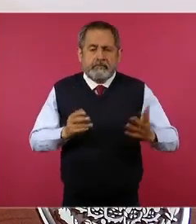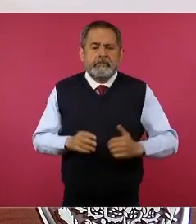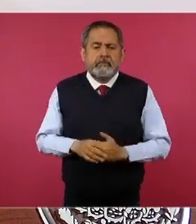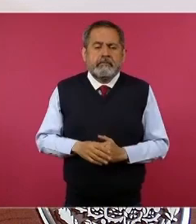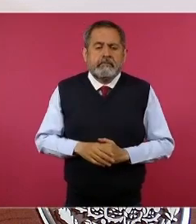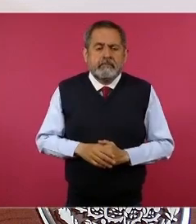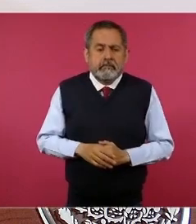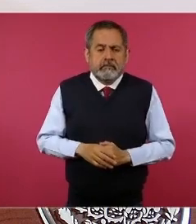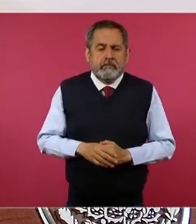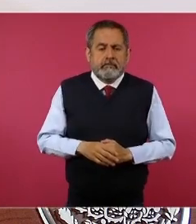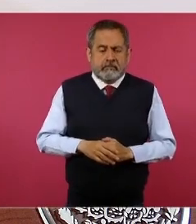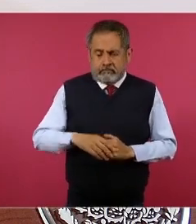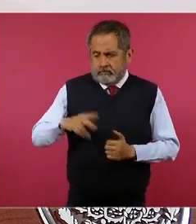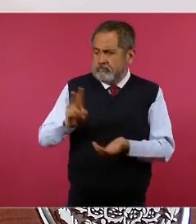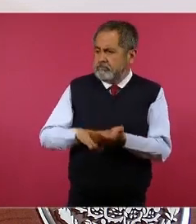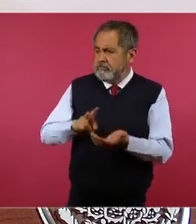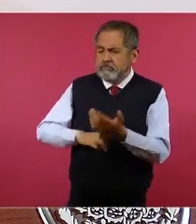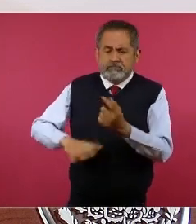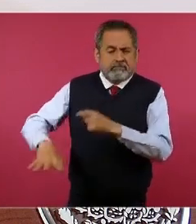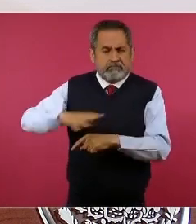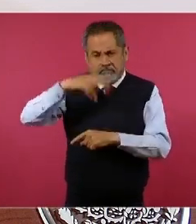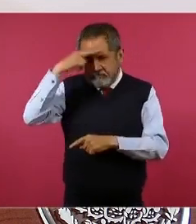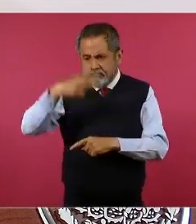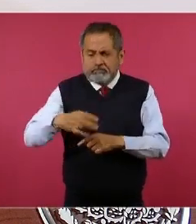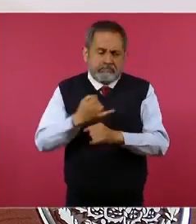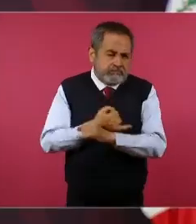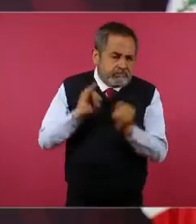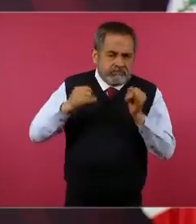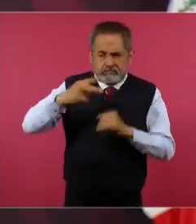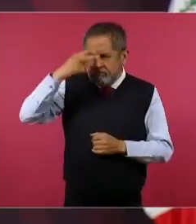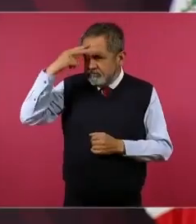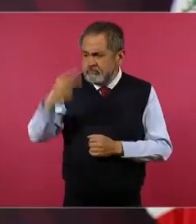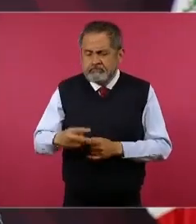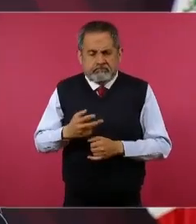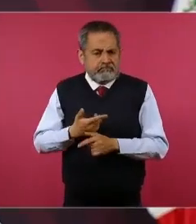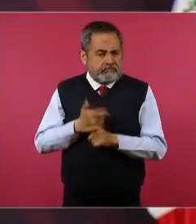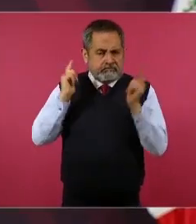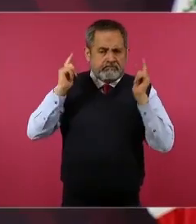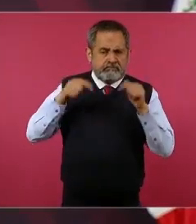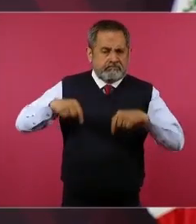y que haga valer de que México es un país independiente, soberano, libre,